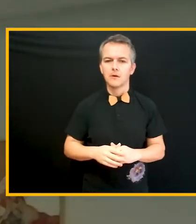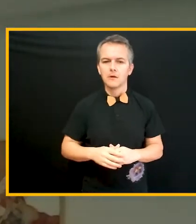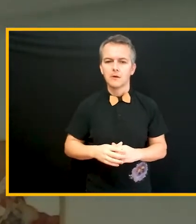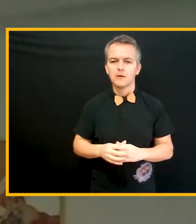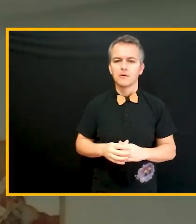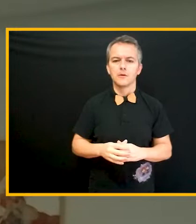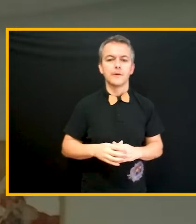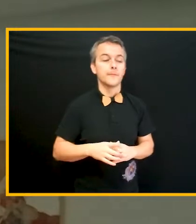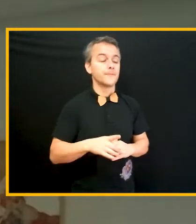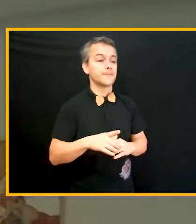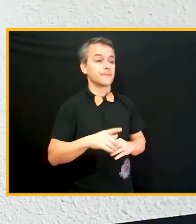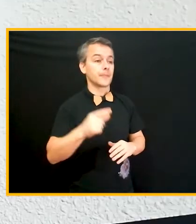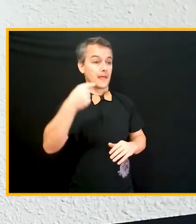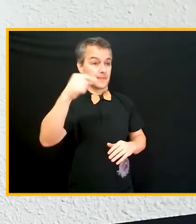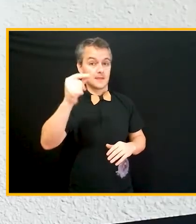Sorry,